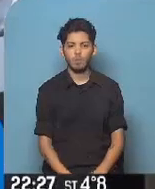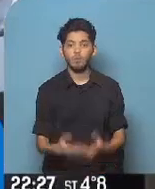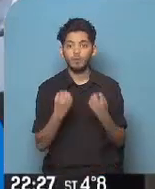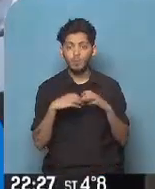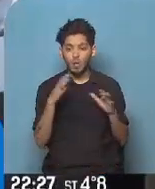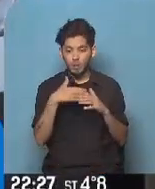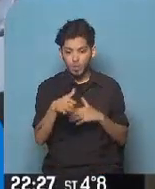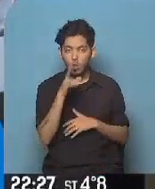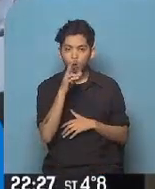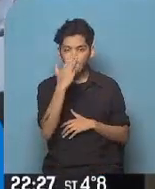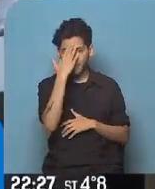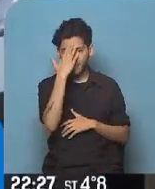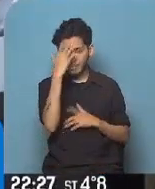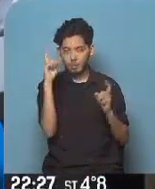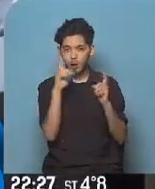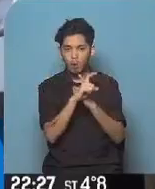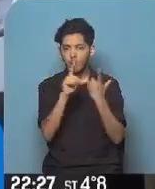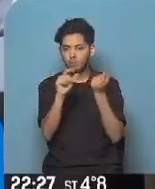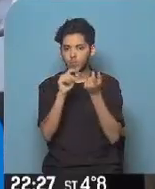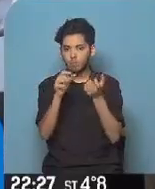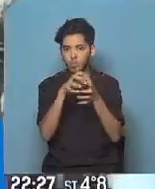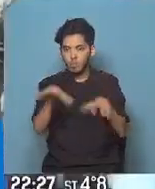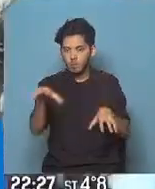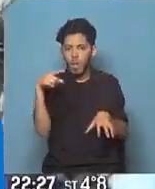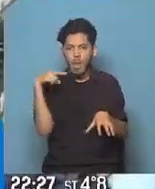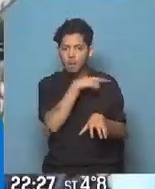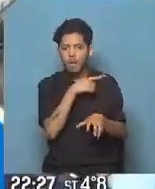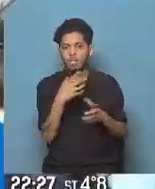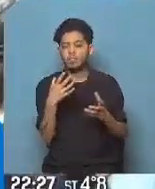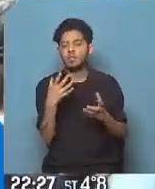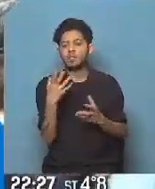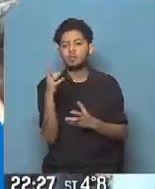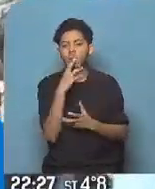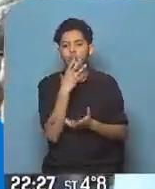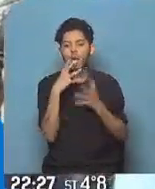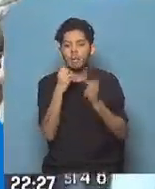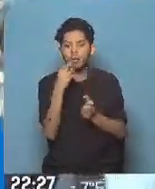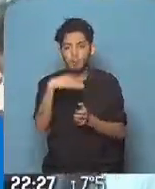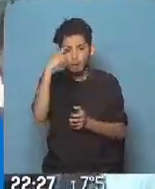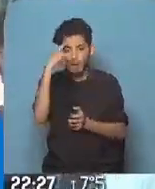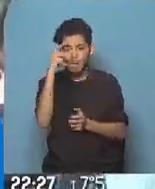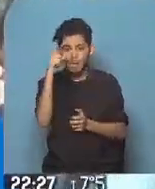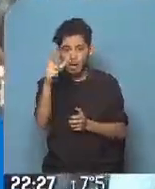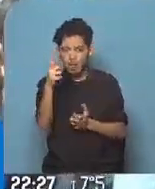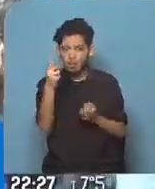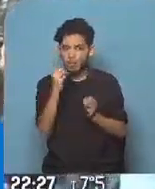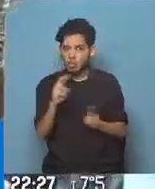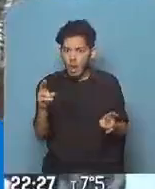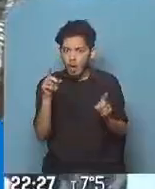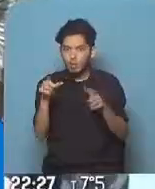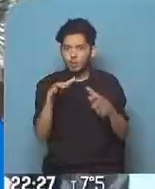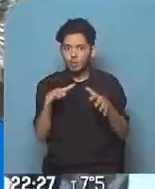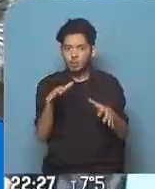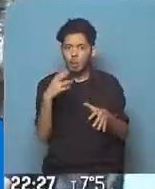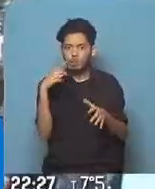en 2015, la crisis de refugiados dividió a Alemania y la canciller Angela Merkel pagó un alto costo político.